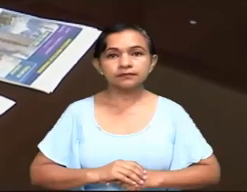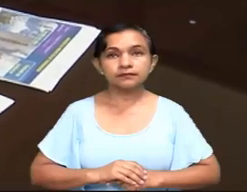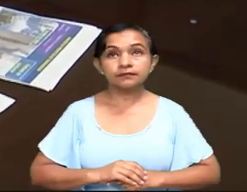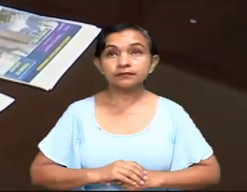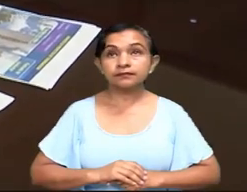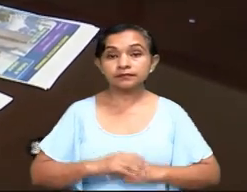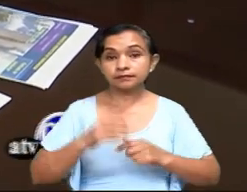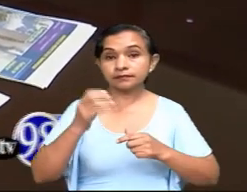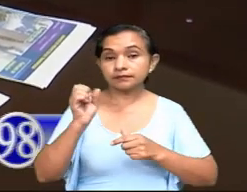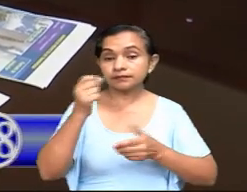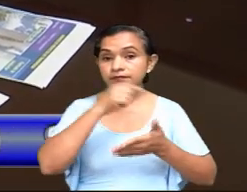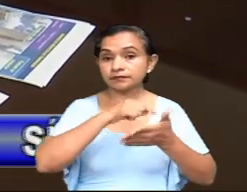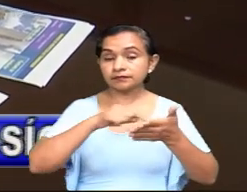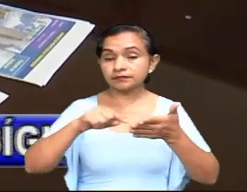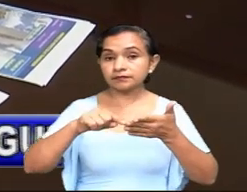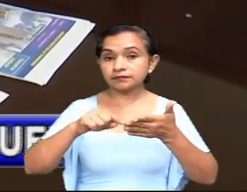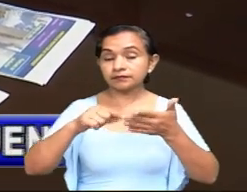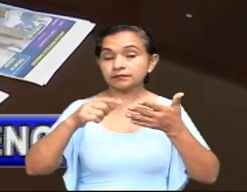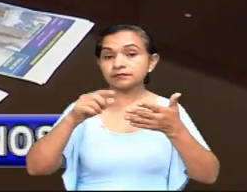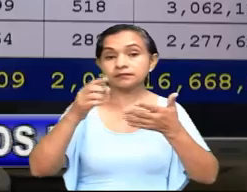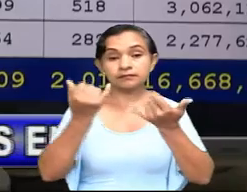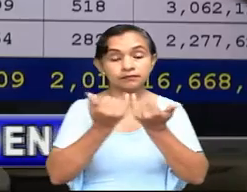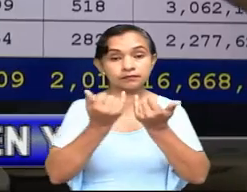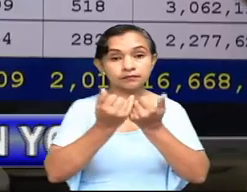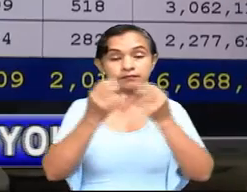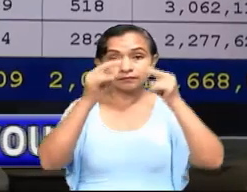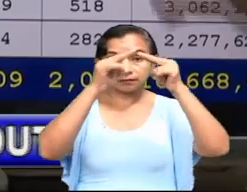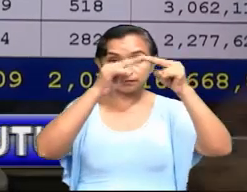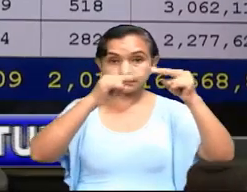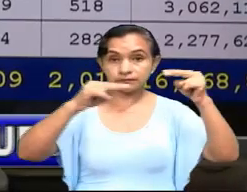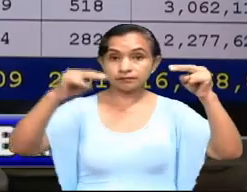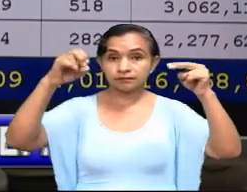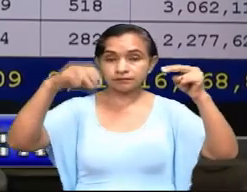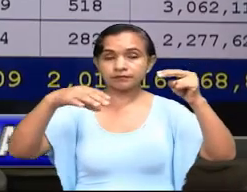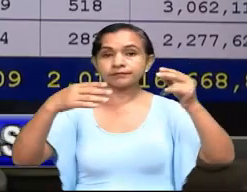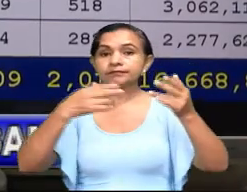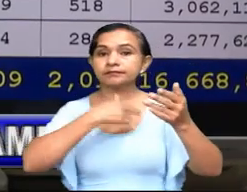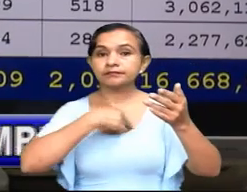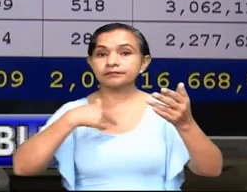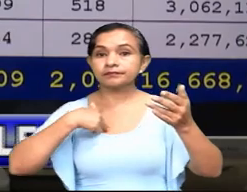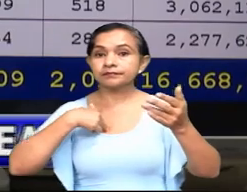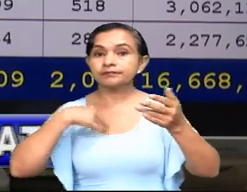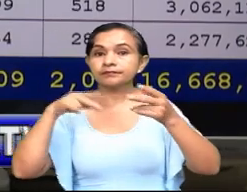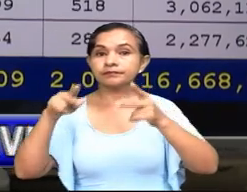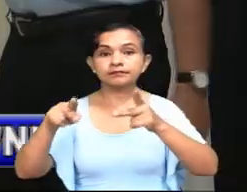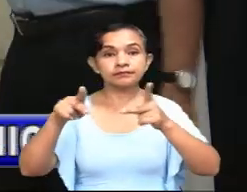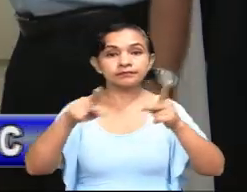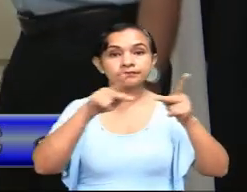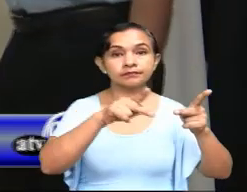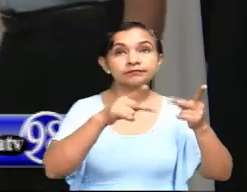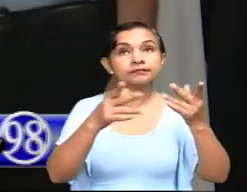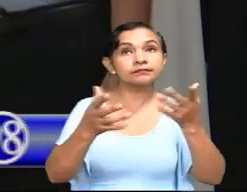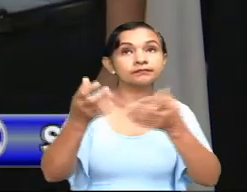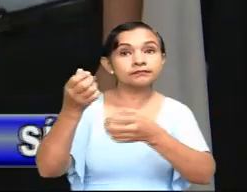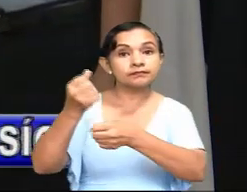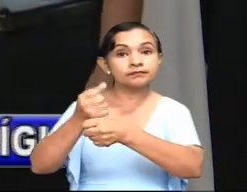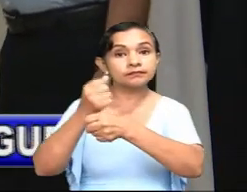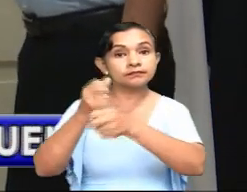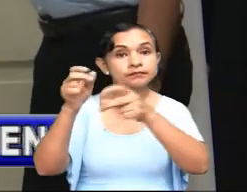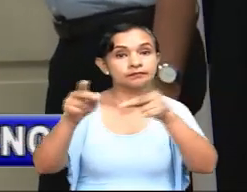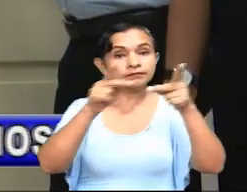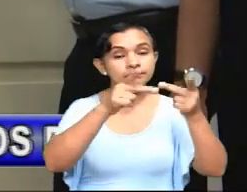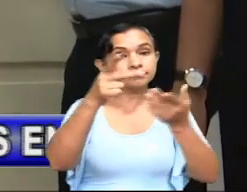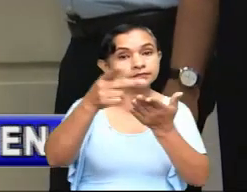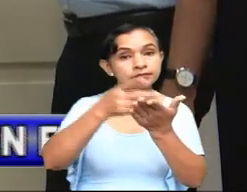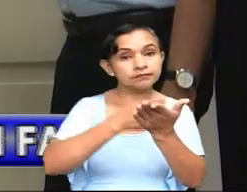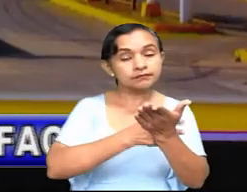En esta semana, la empresa nicaragüense de transmisión eléctrica adjudicó la licitación para contratar mano de obra para ejecutar los